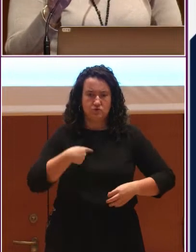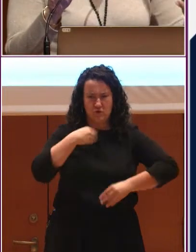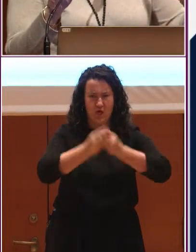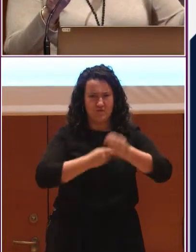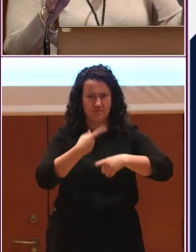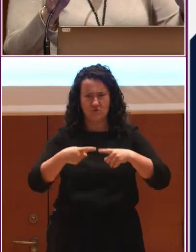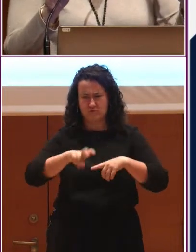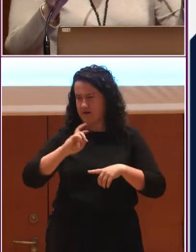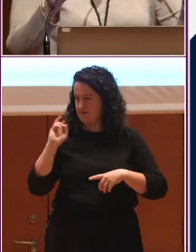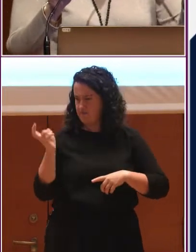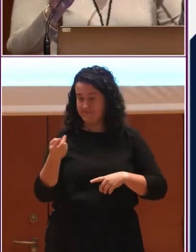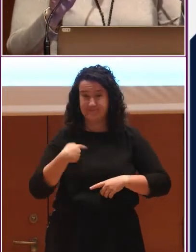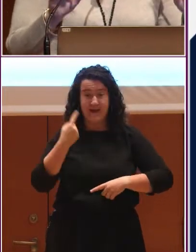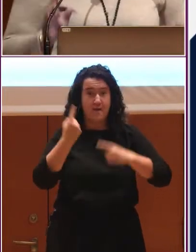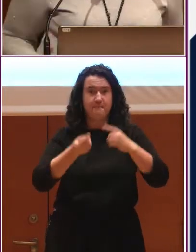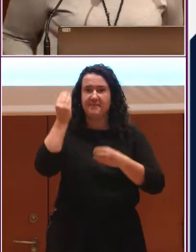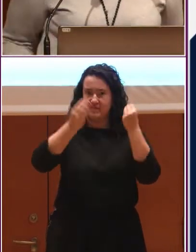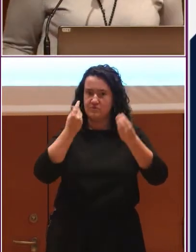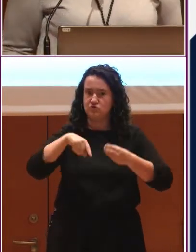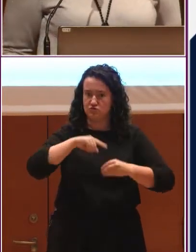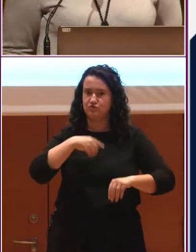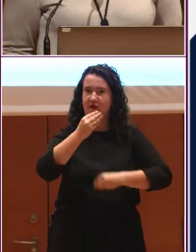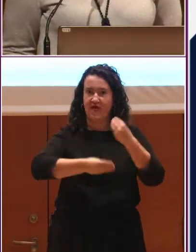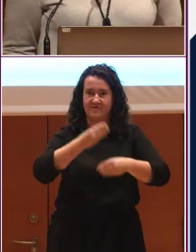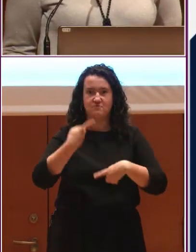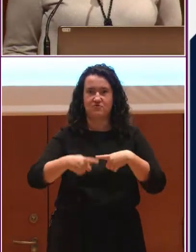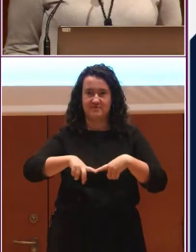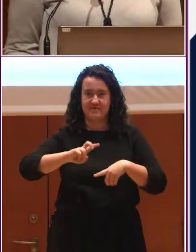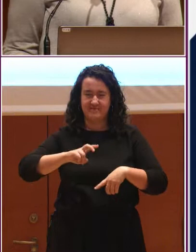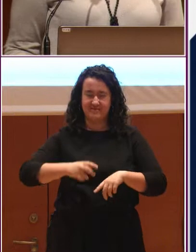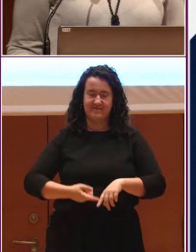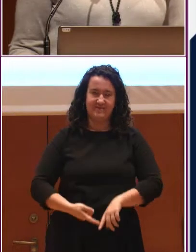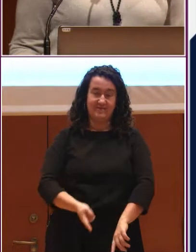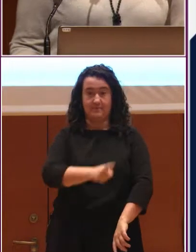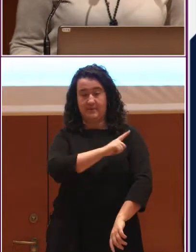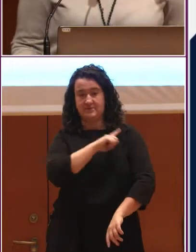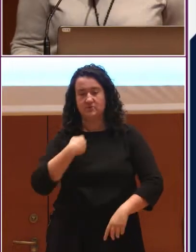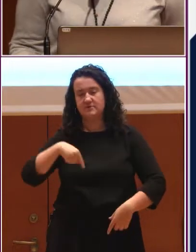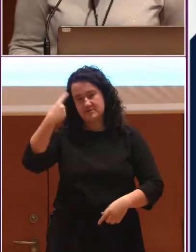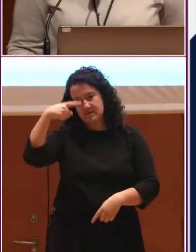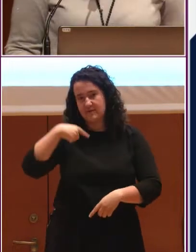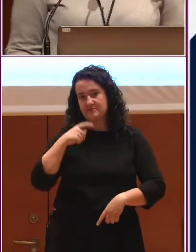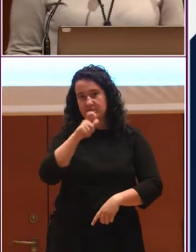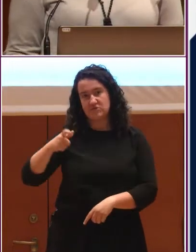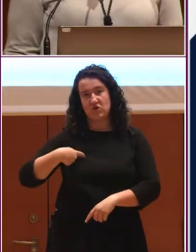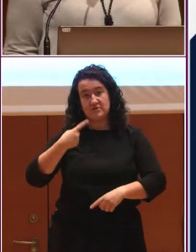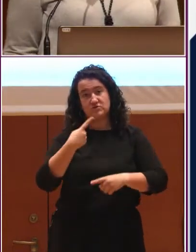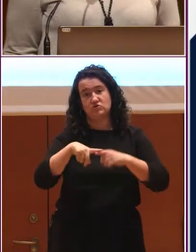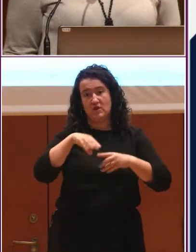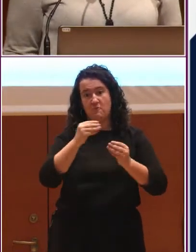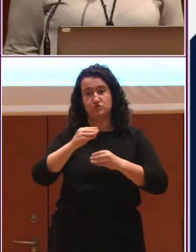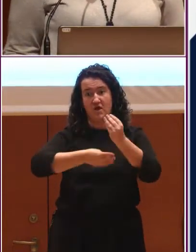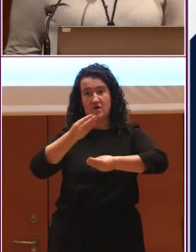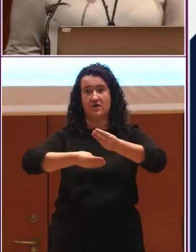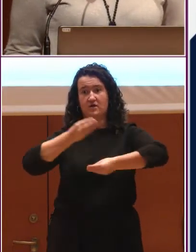algunas de ellas profesionales pero también gente voluntaria hacemos muchísimas cosas a